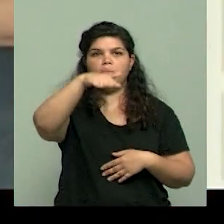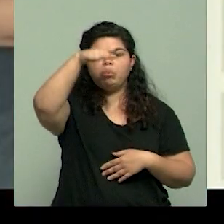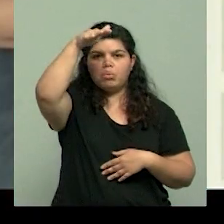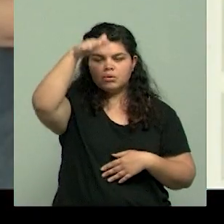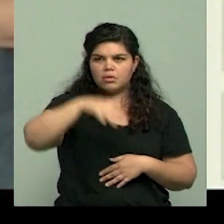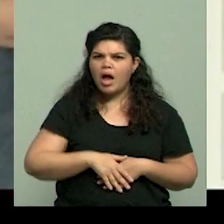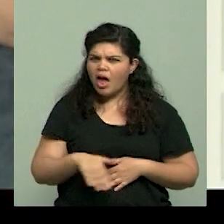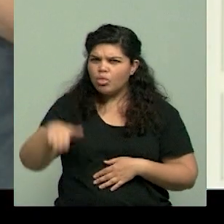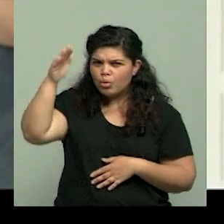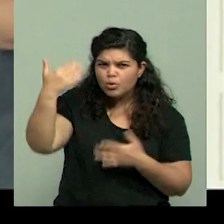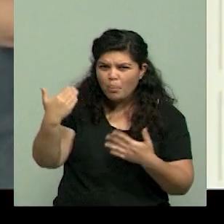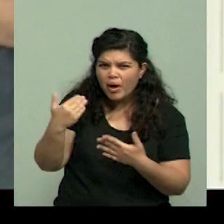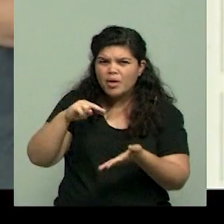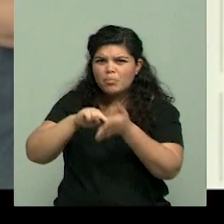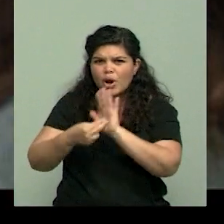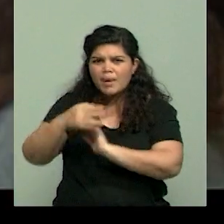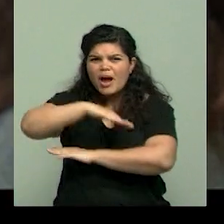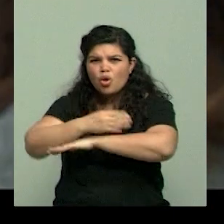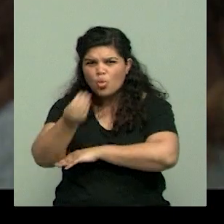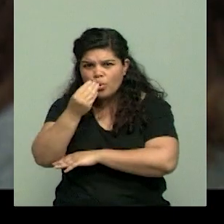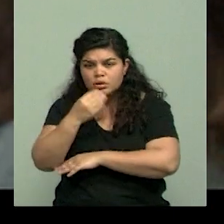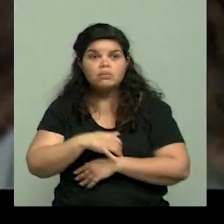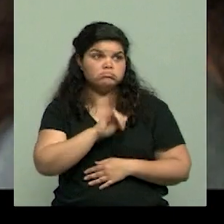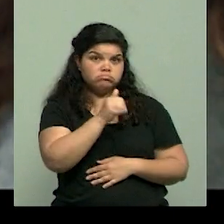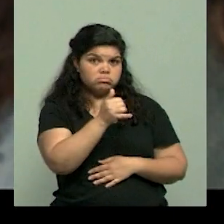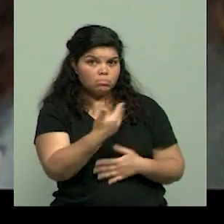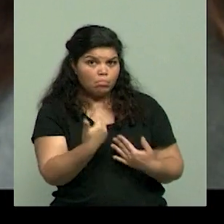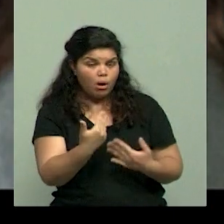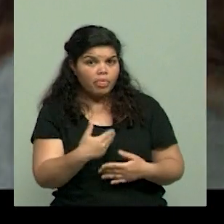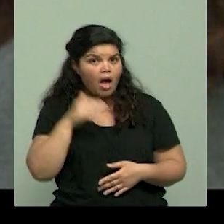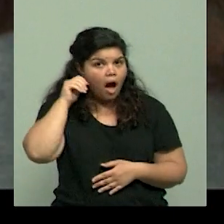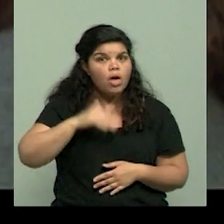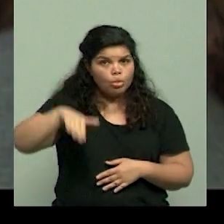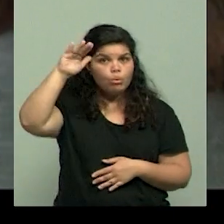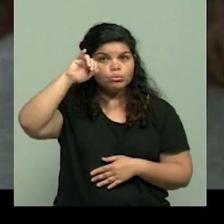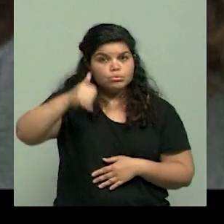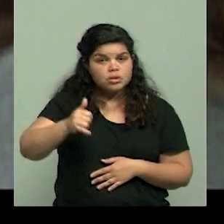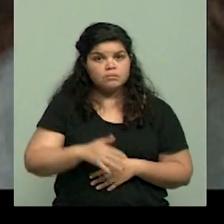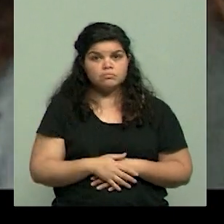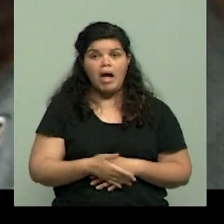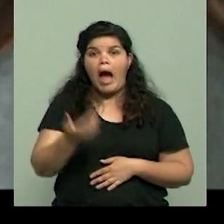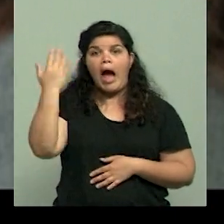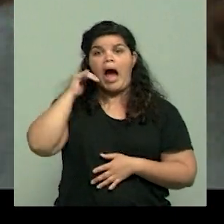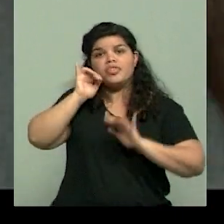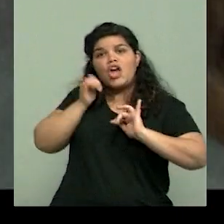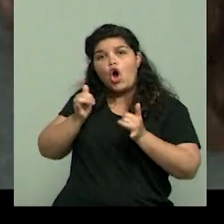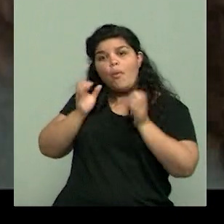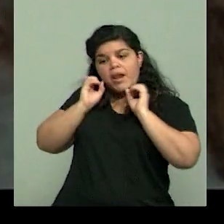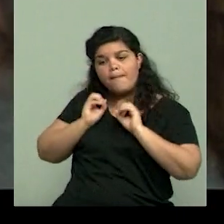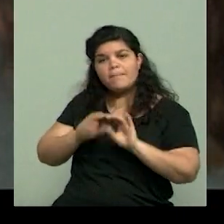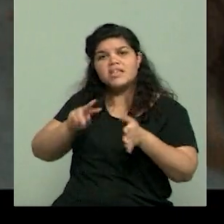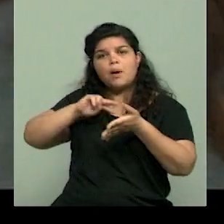esto? Sí, pueden tenerlo. En menor medida, pero sí, obviamente si un adolescente que tiene toda